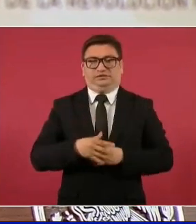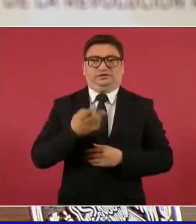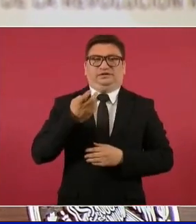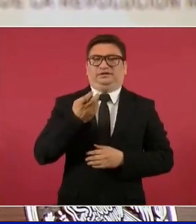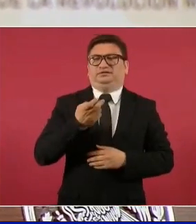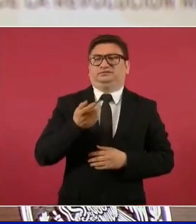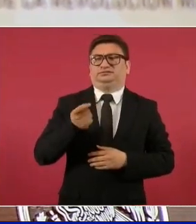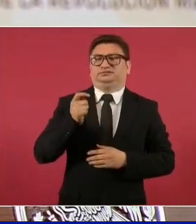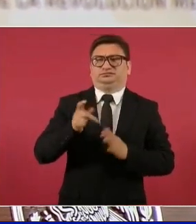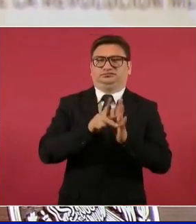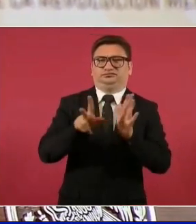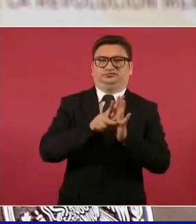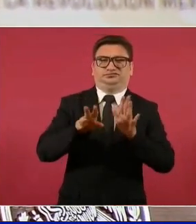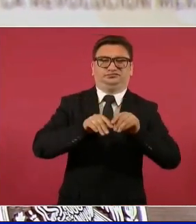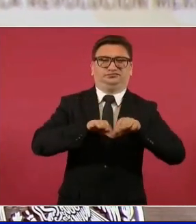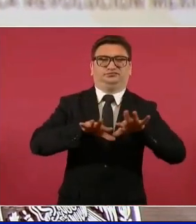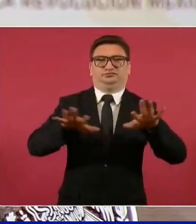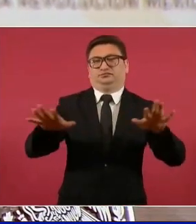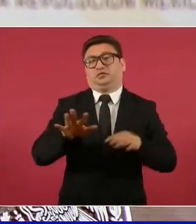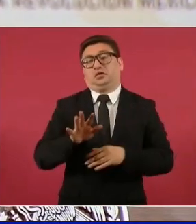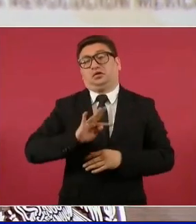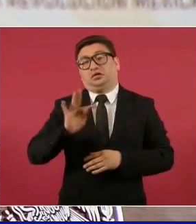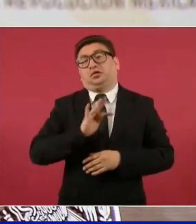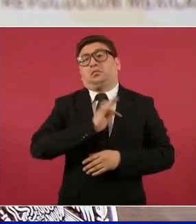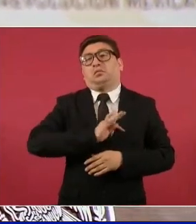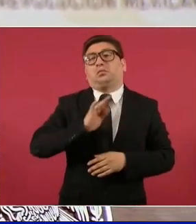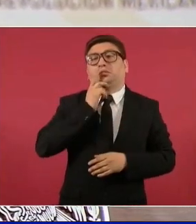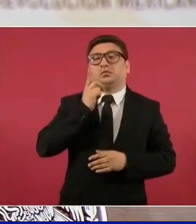decirse es legal,